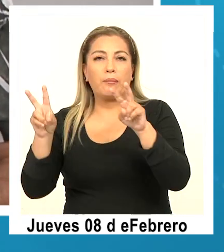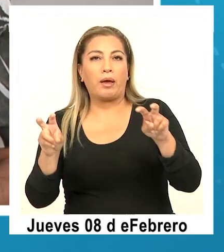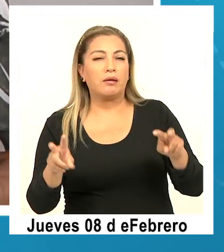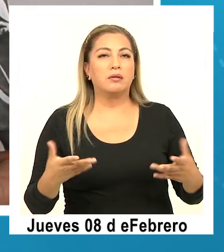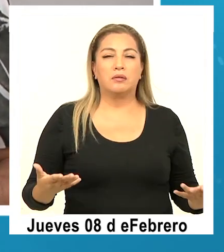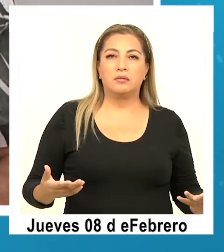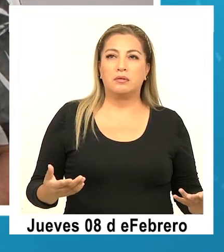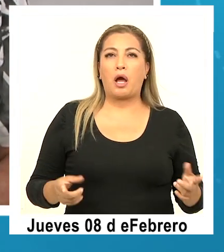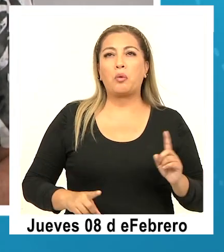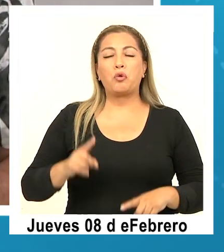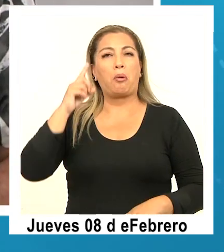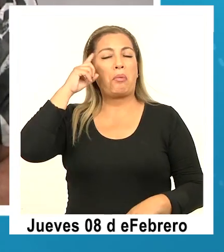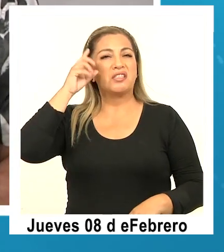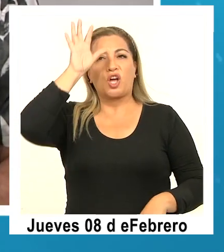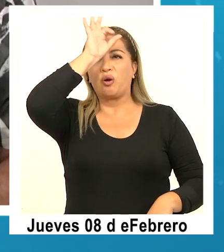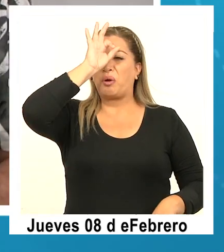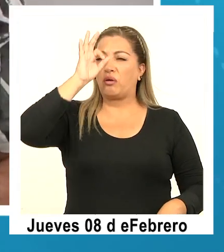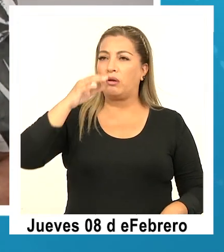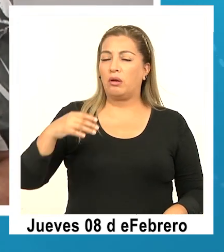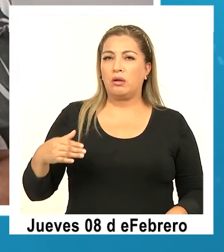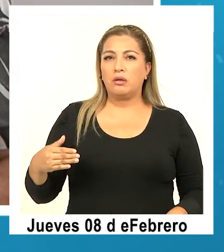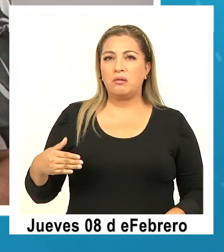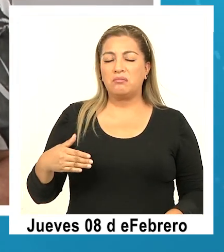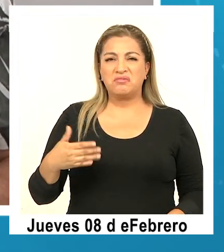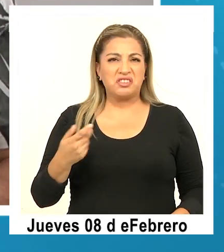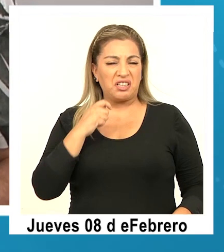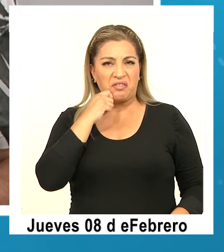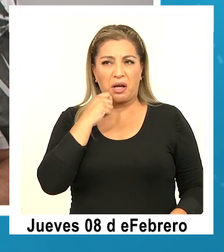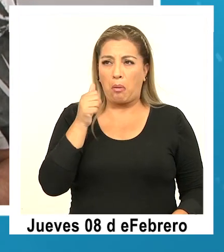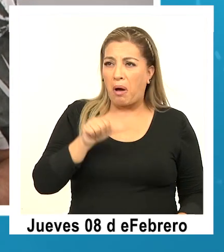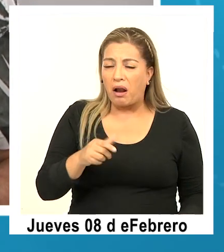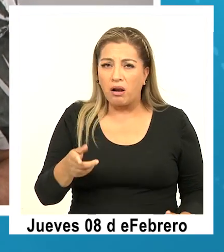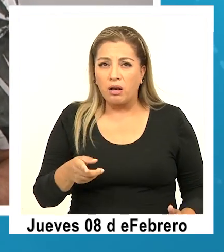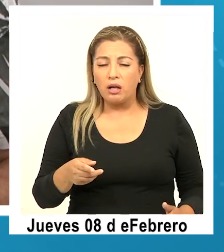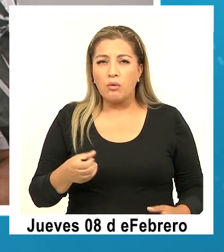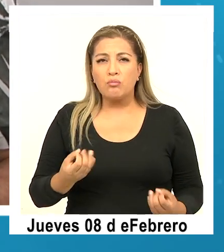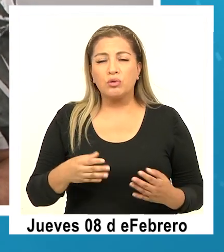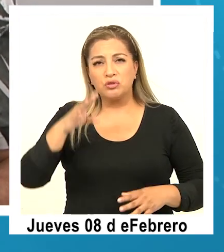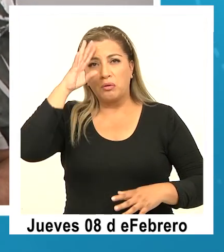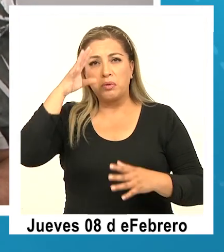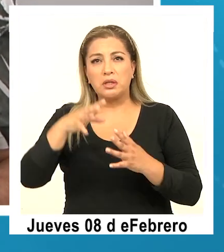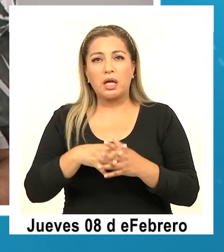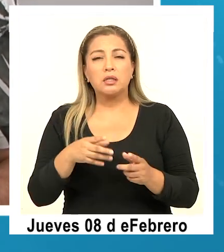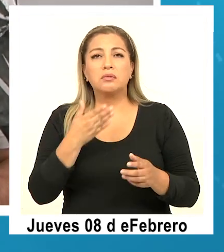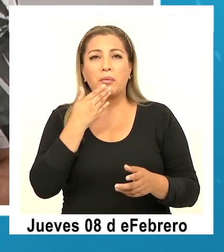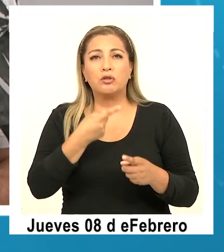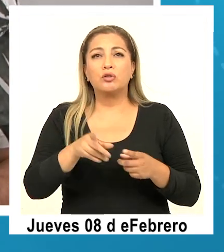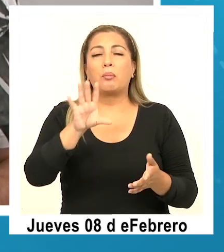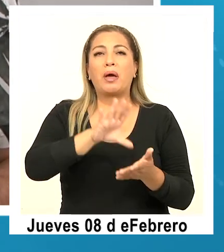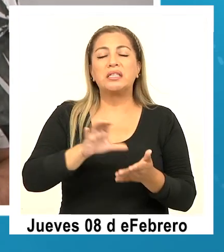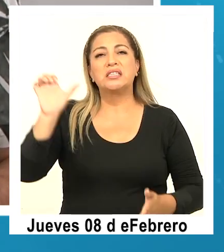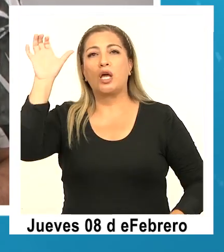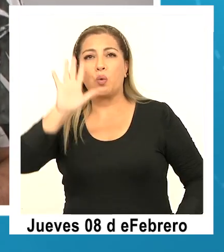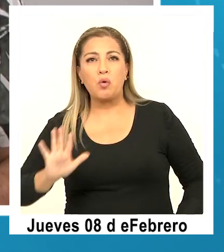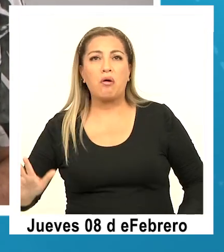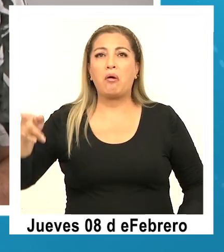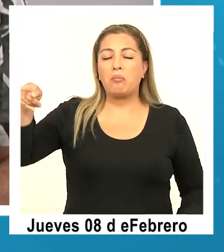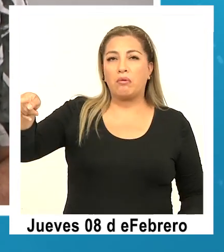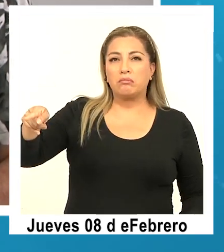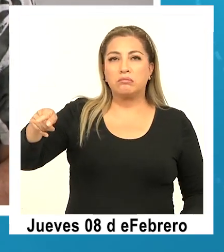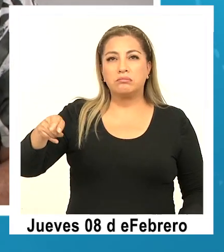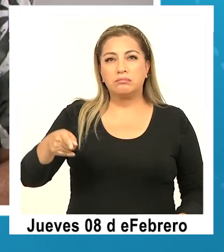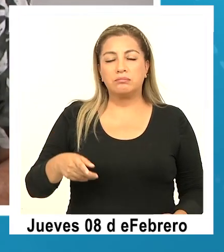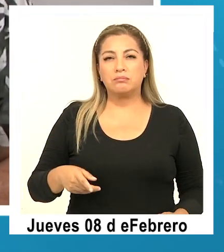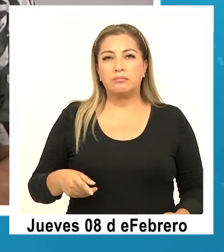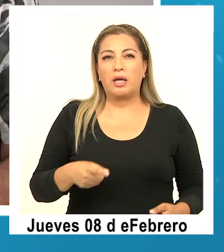¿qué tendría de malo, por ejemplo, que hayan ciertas patrullas militares en distintos lugares? Se ve mucho en otros países, en Europa, sin ir más lejos, ¿cierto?